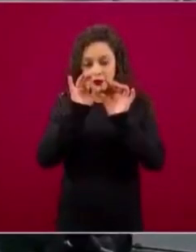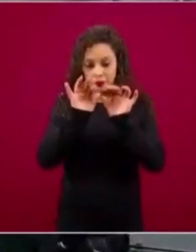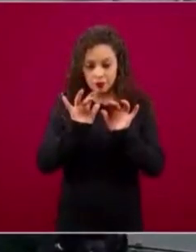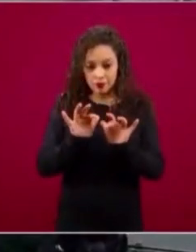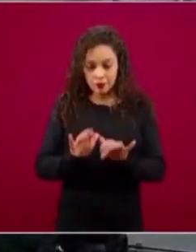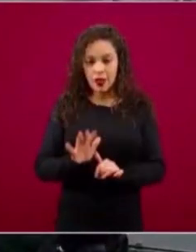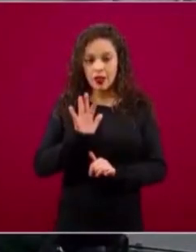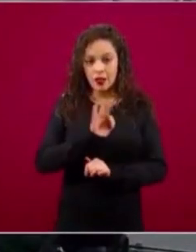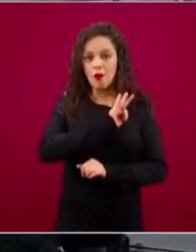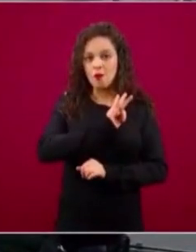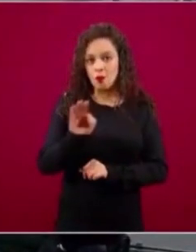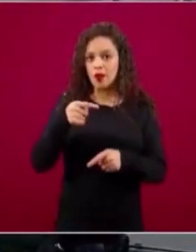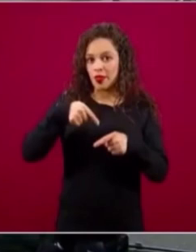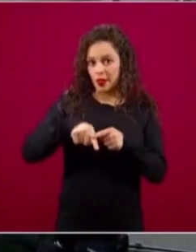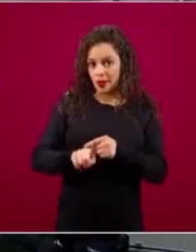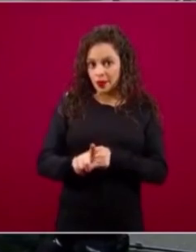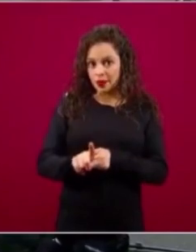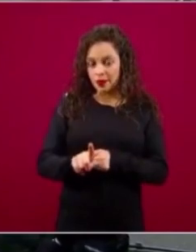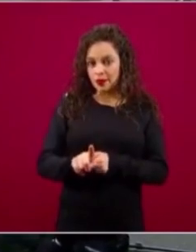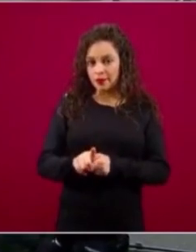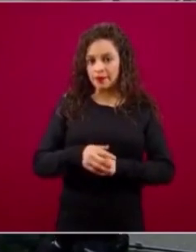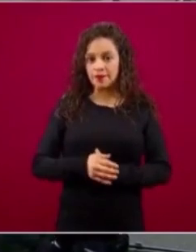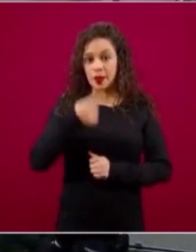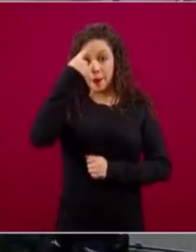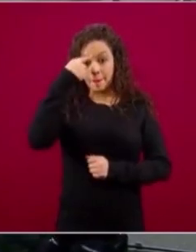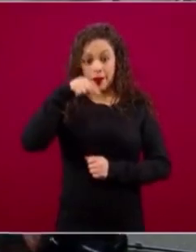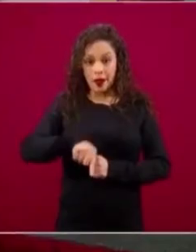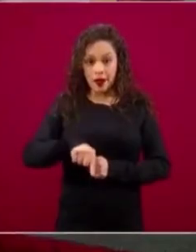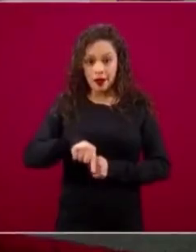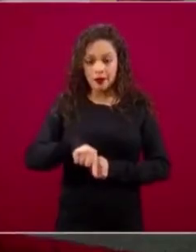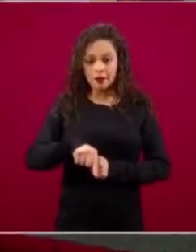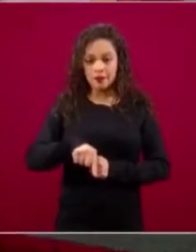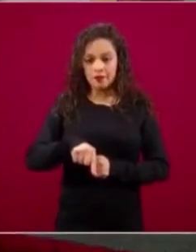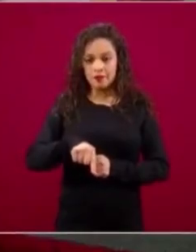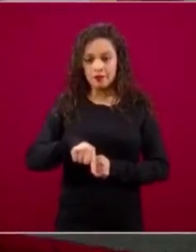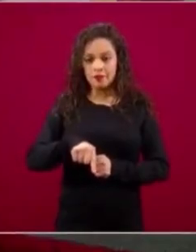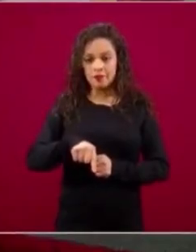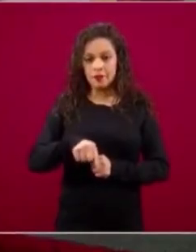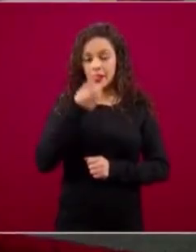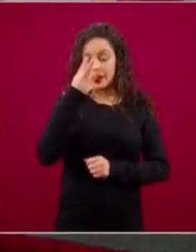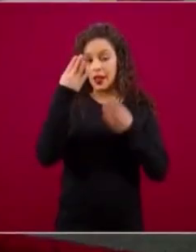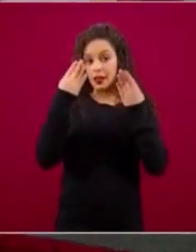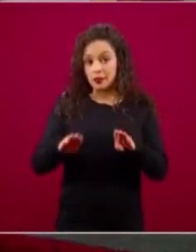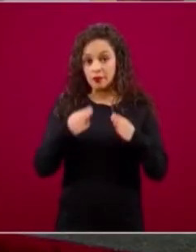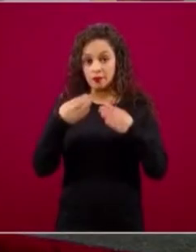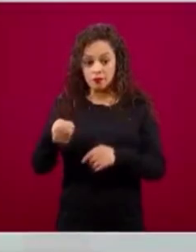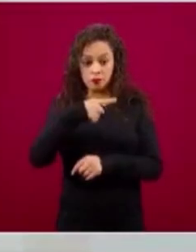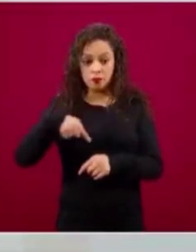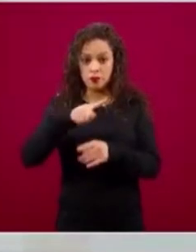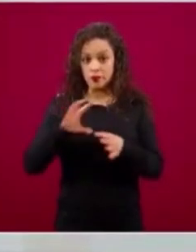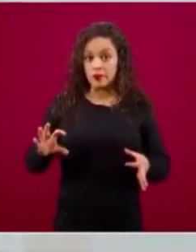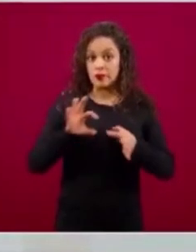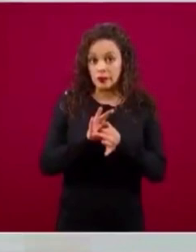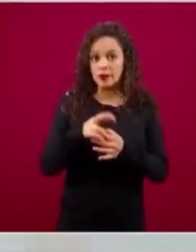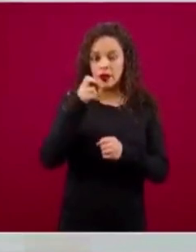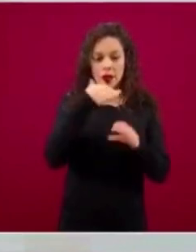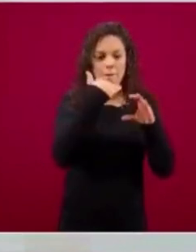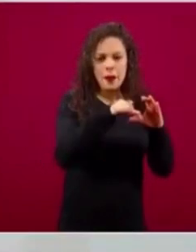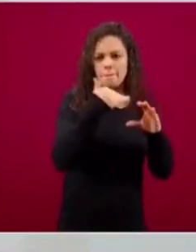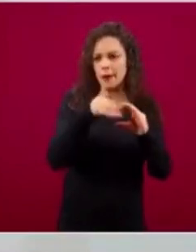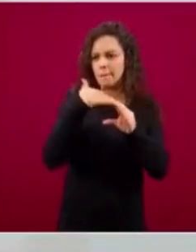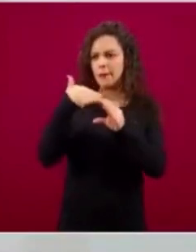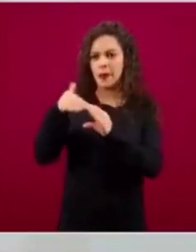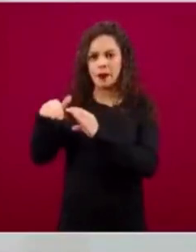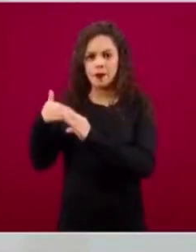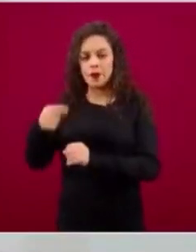mandándolos a las cuentas que los tres bancos con los que trabajamos puedan abrir esas cuentas,